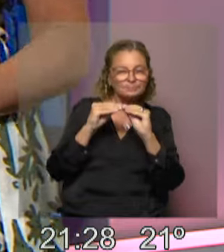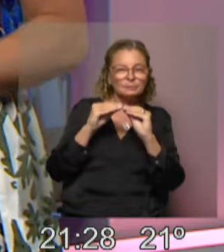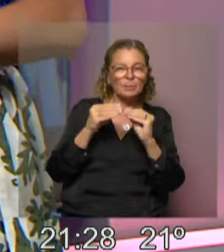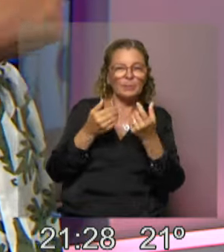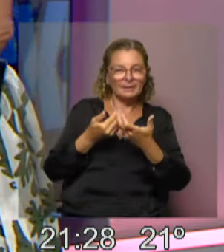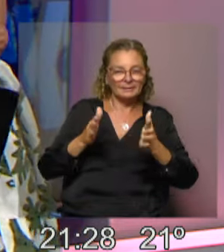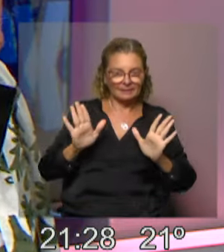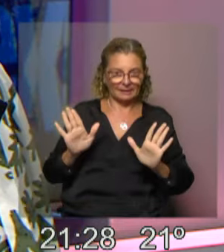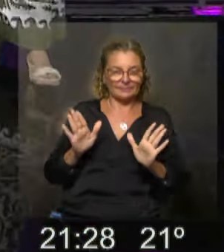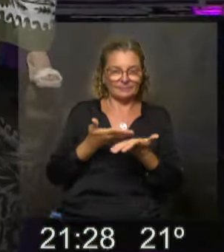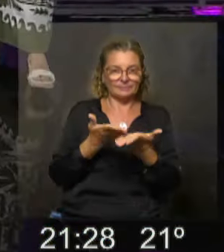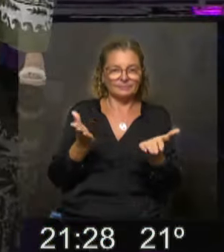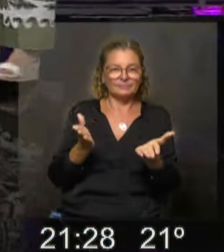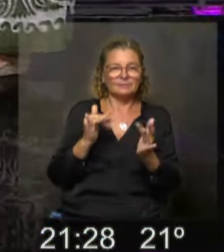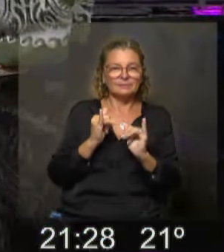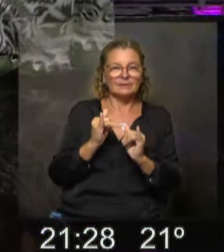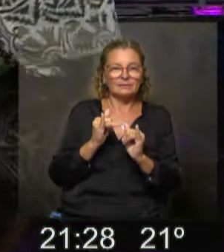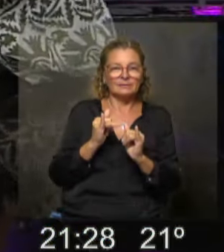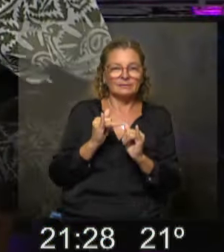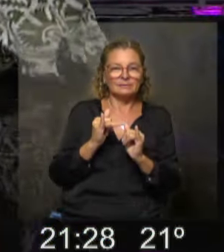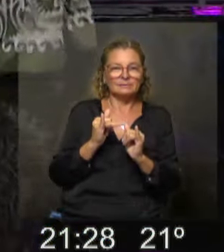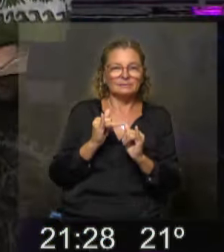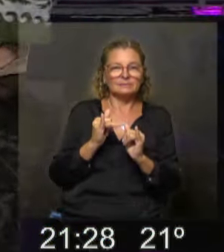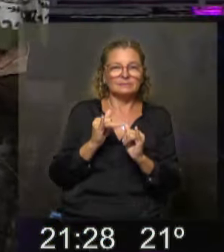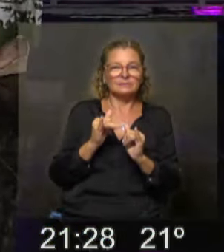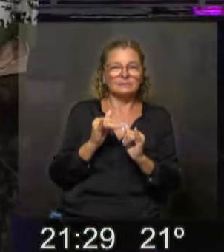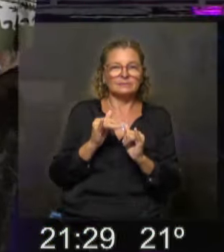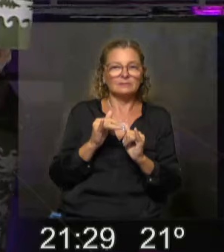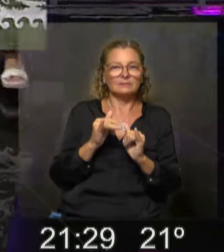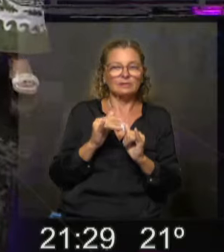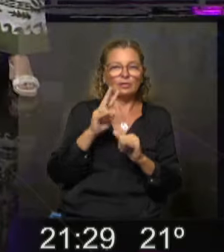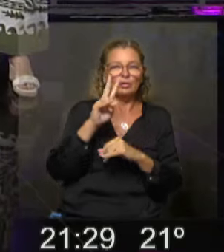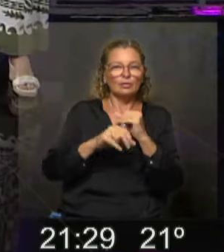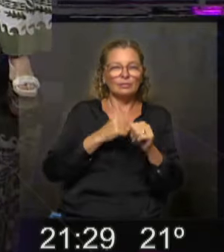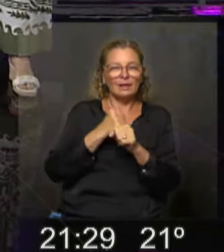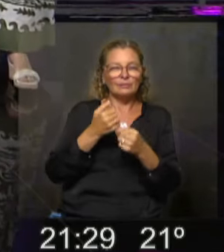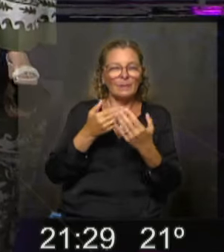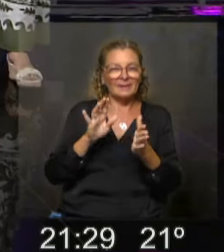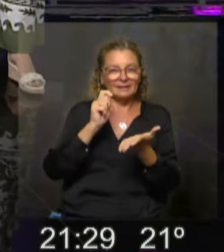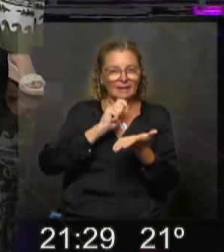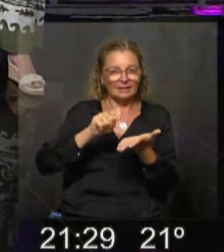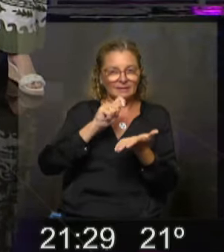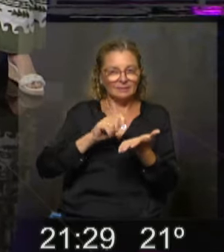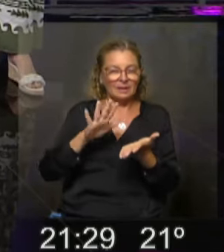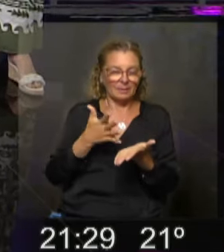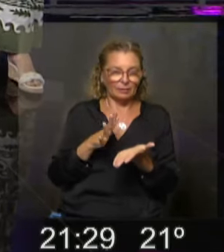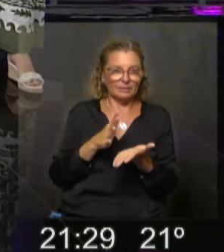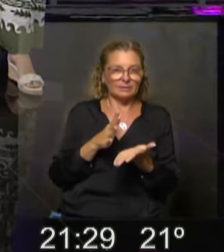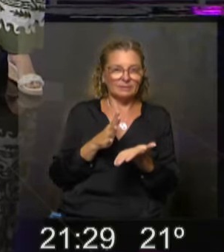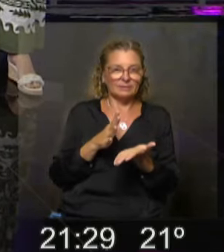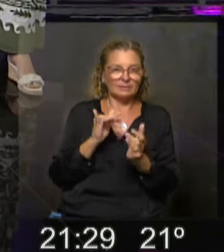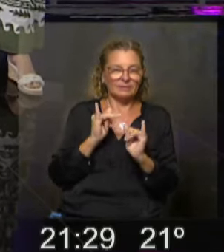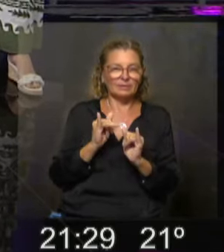salir. Así es. Sí, sí, como hace capaz que 2 años que empecé a componer. Y